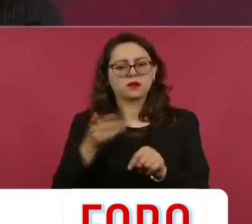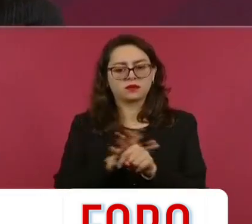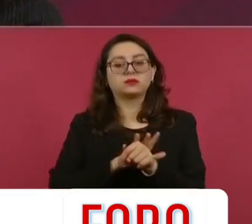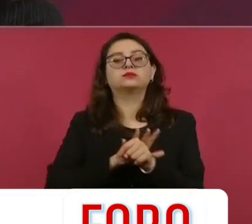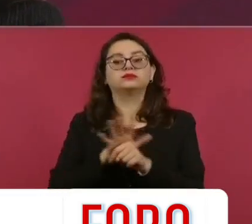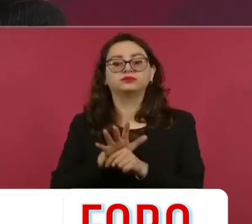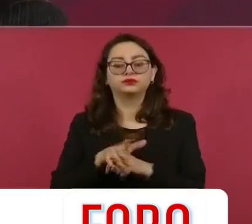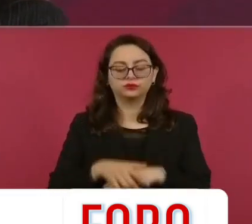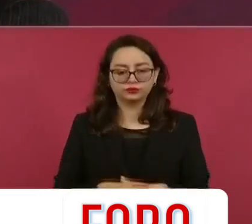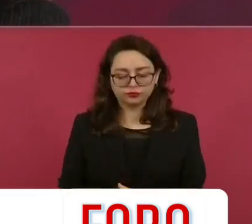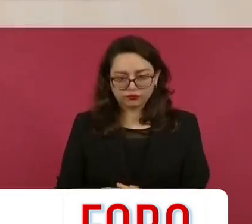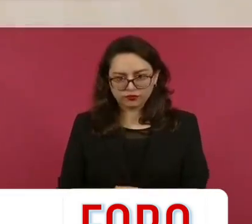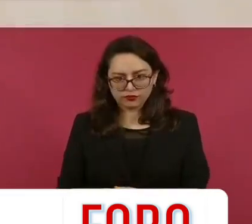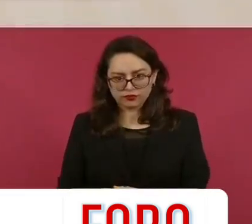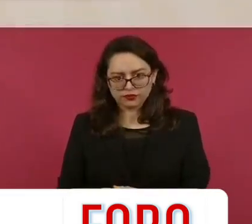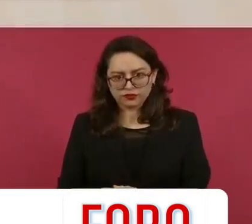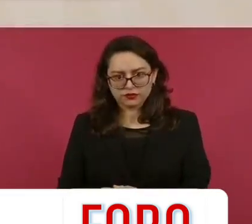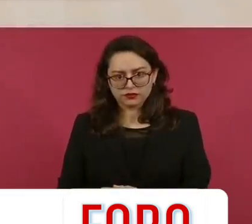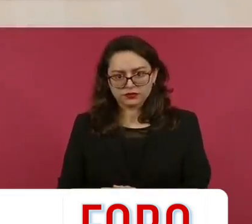a